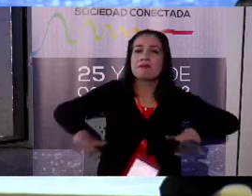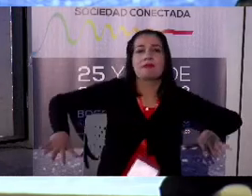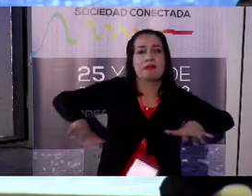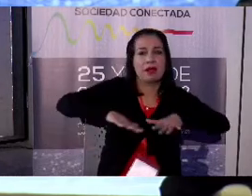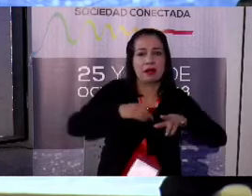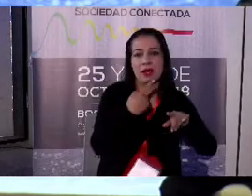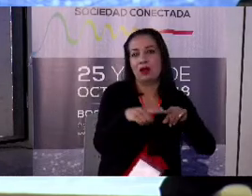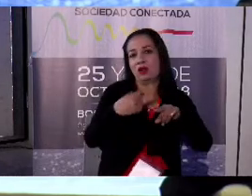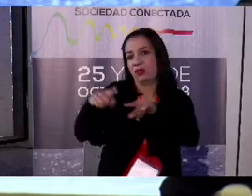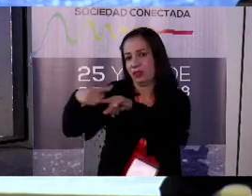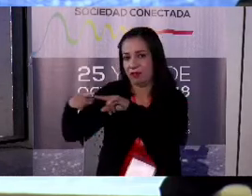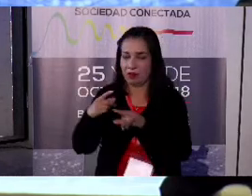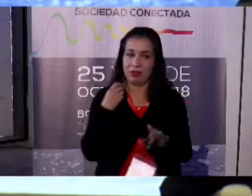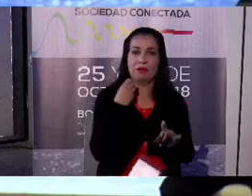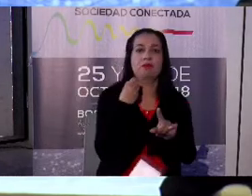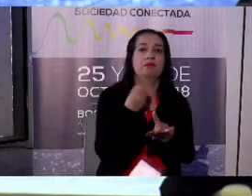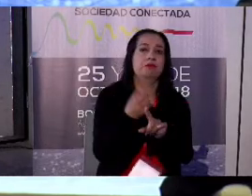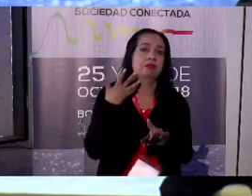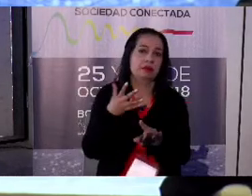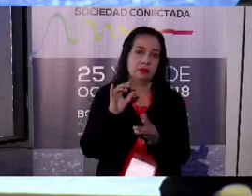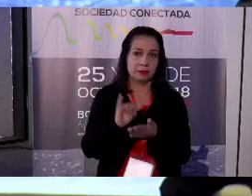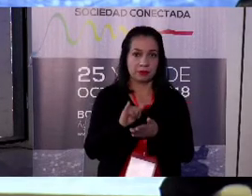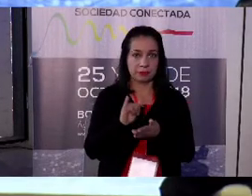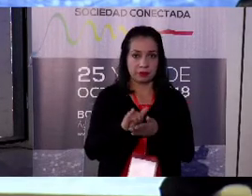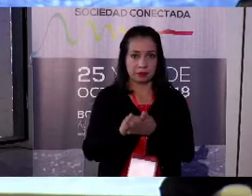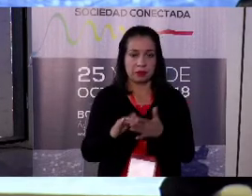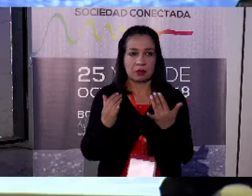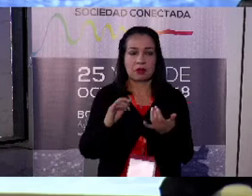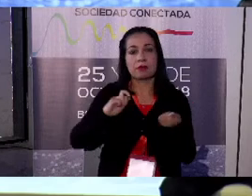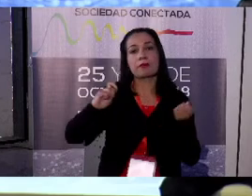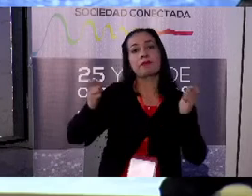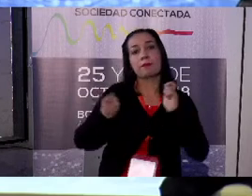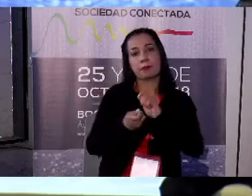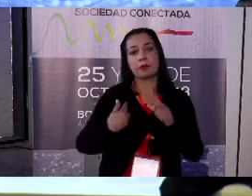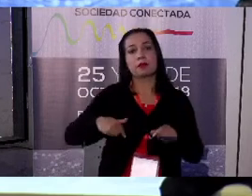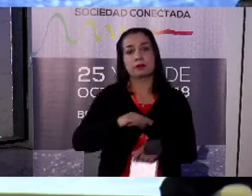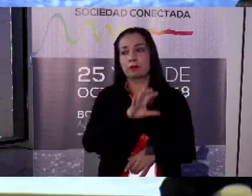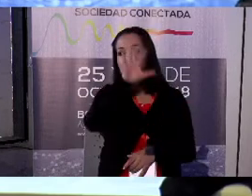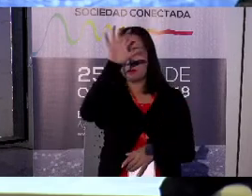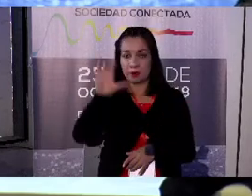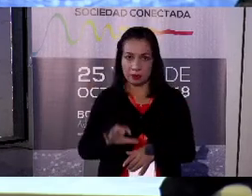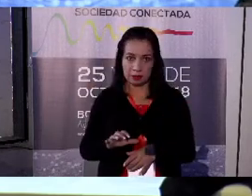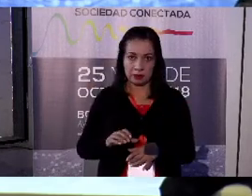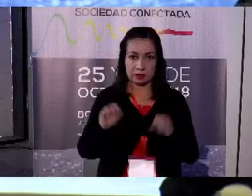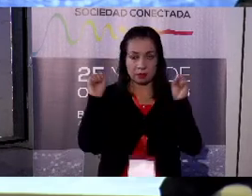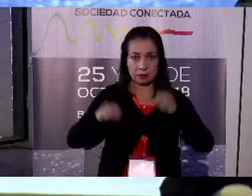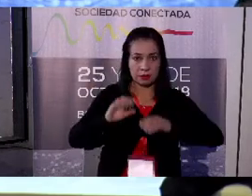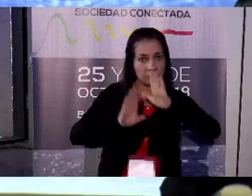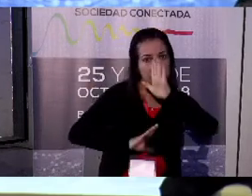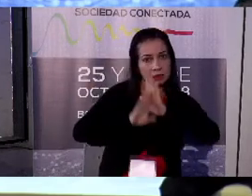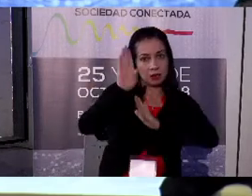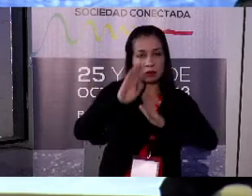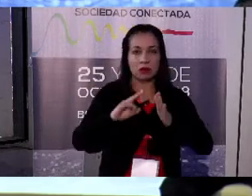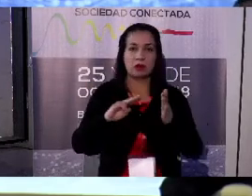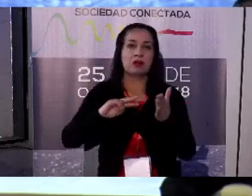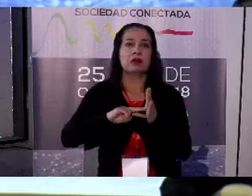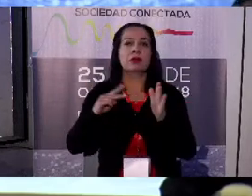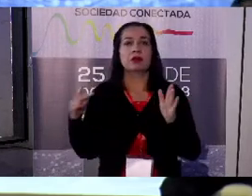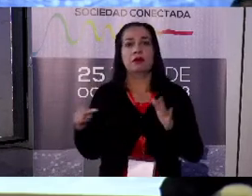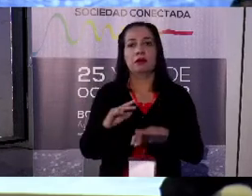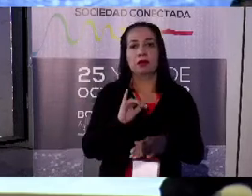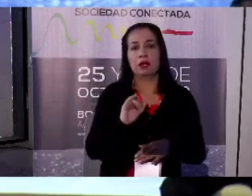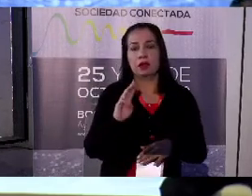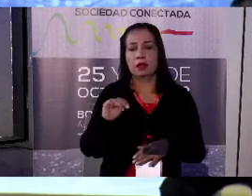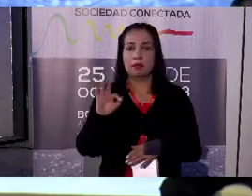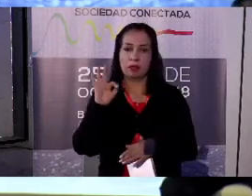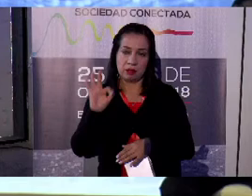y esa transformación es algo que también como países Tenemos que tener en mente para el desarrollo de las tecnologías imt y Por ende eh hacer